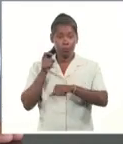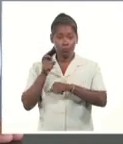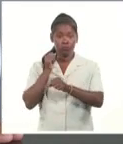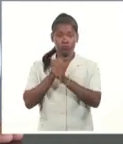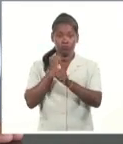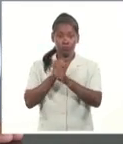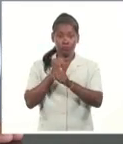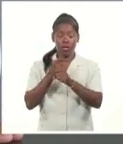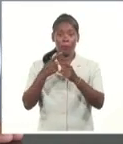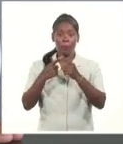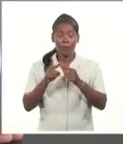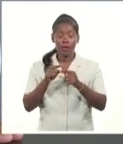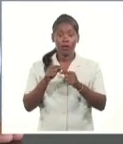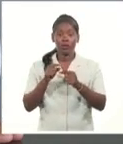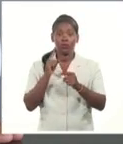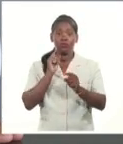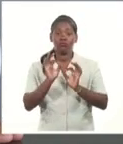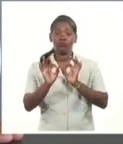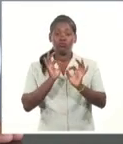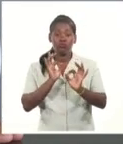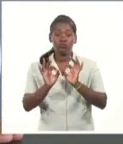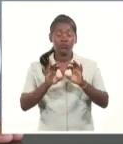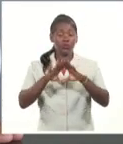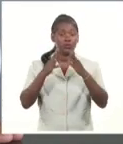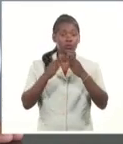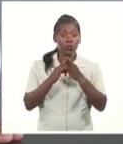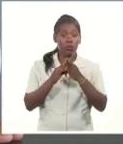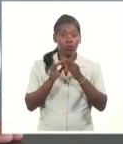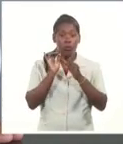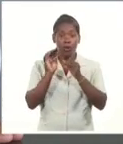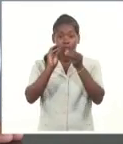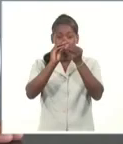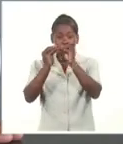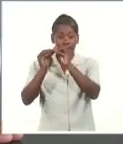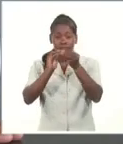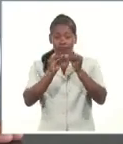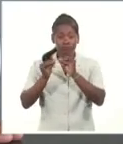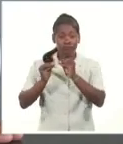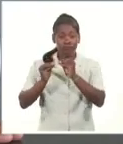muchos detalles y que estamos preparados para asumirlo con toda responsabilidad.